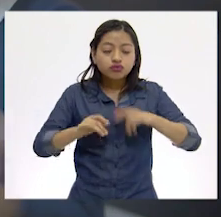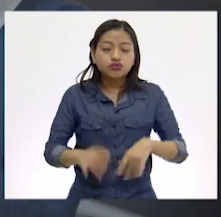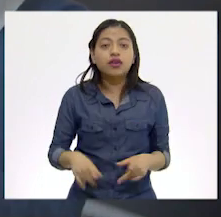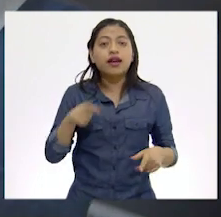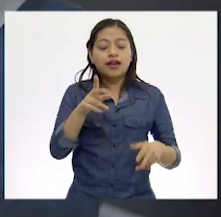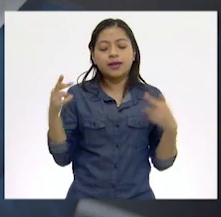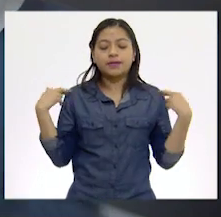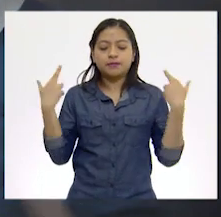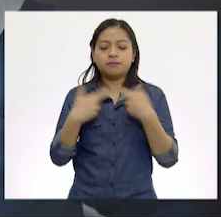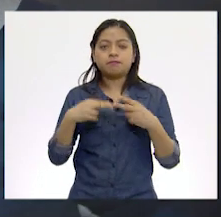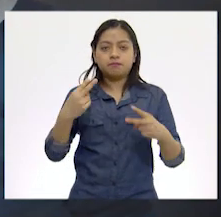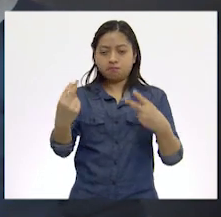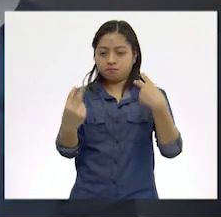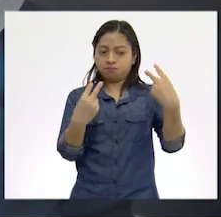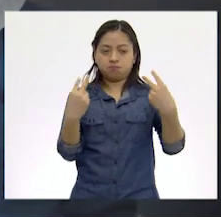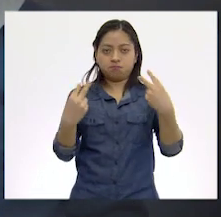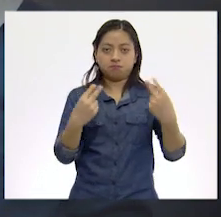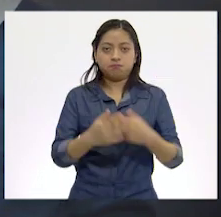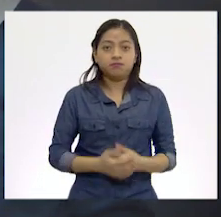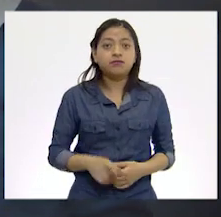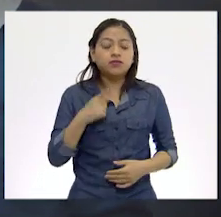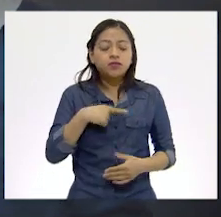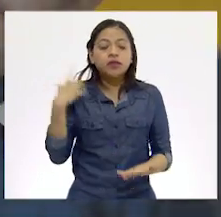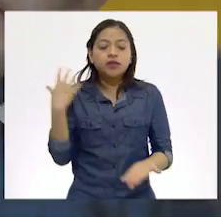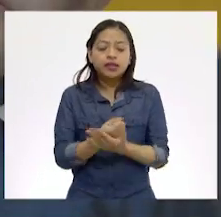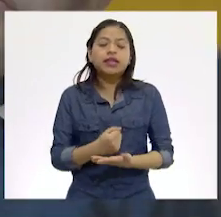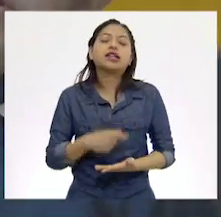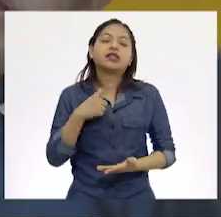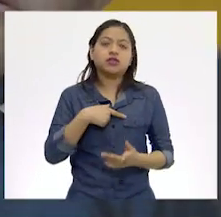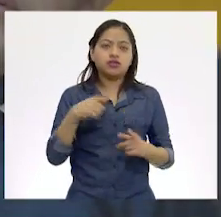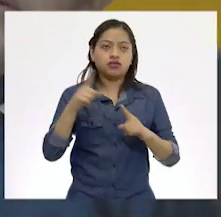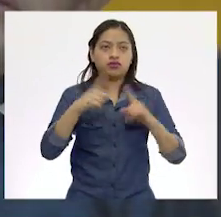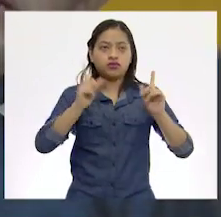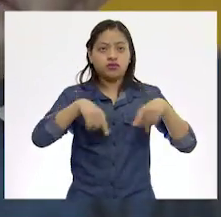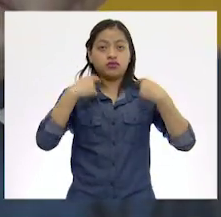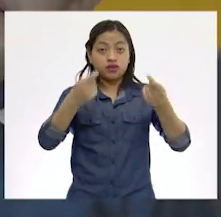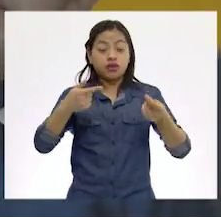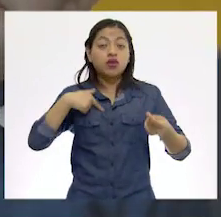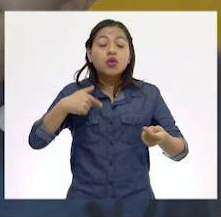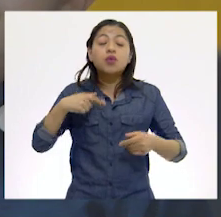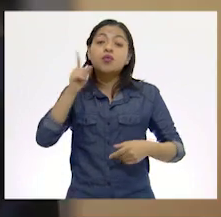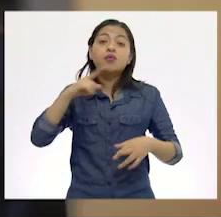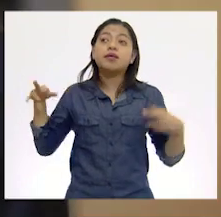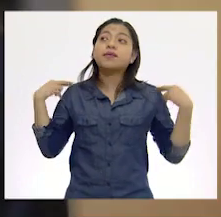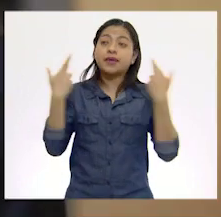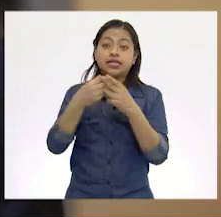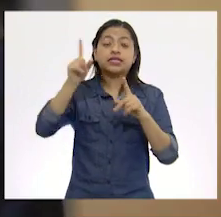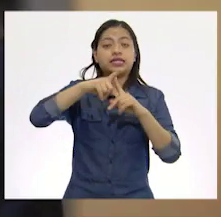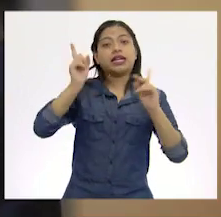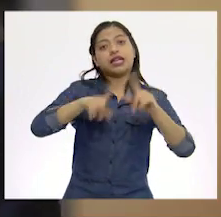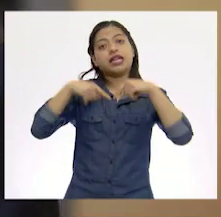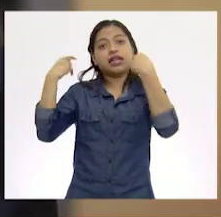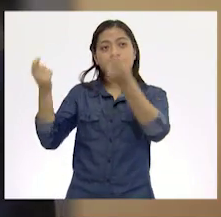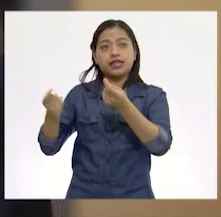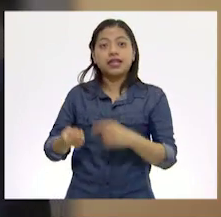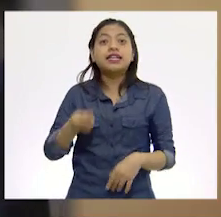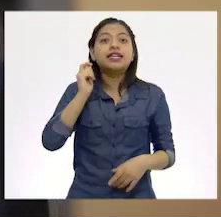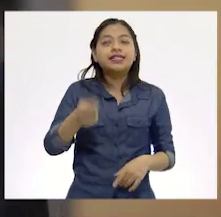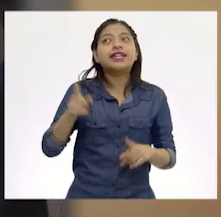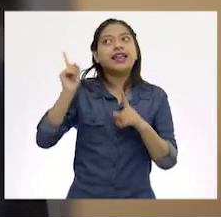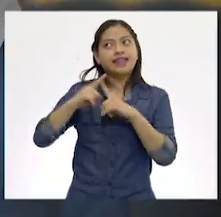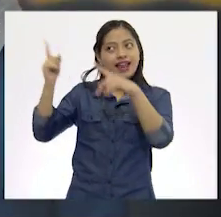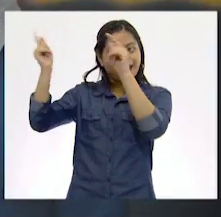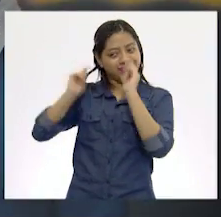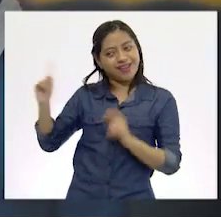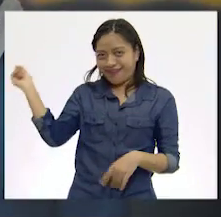tienes que hacerlo así y si ganas le haces un reto. Yo le he hecho un reto a mi maestra. Es que no nos mande